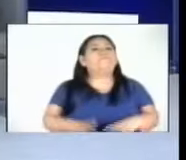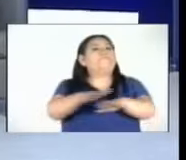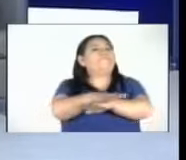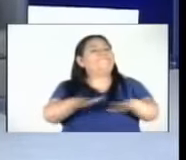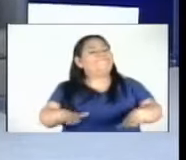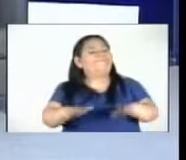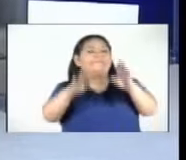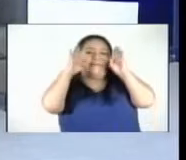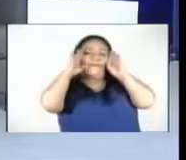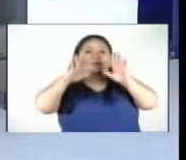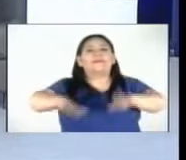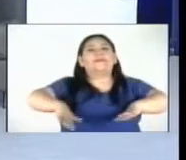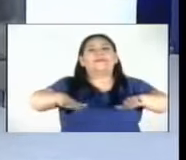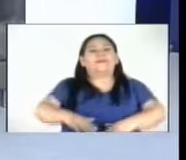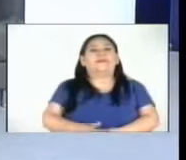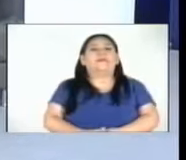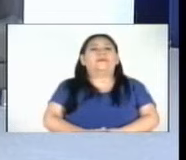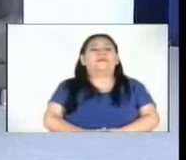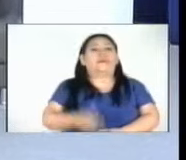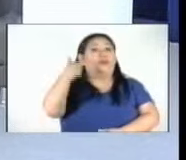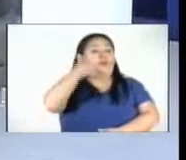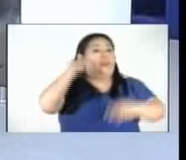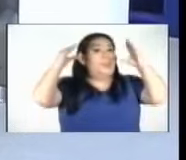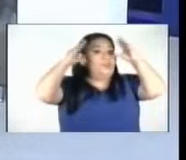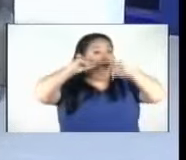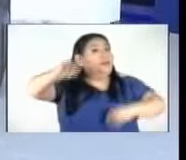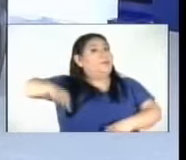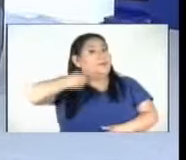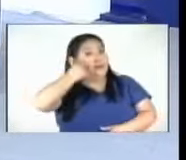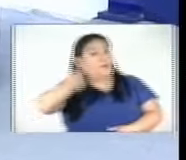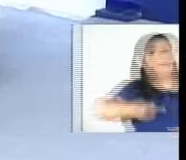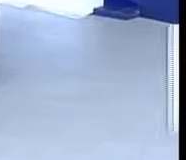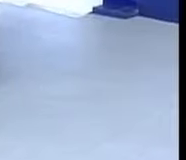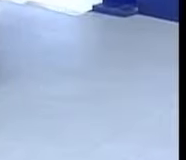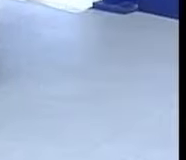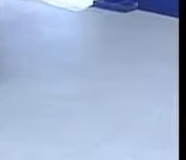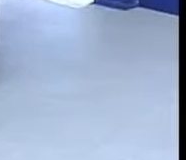Es todo, gracias por habernos acompañado. Buenas noches, será hasta mañana.